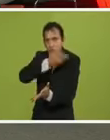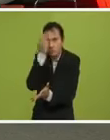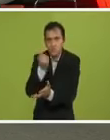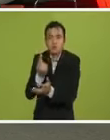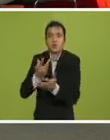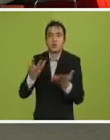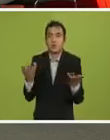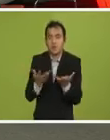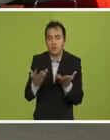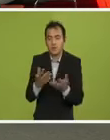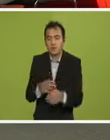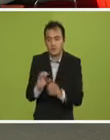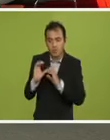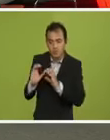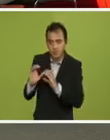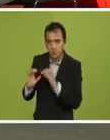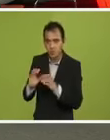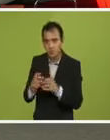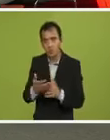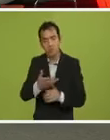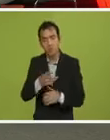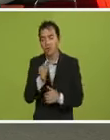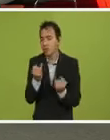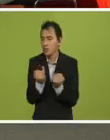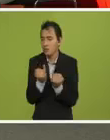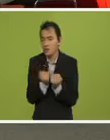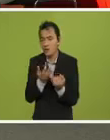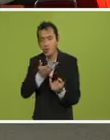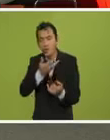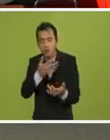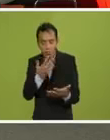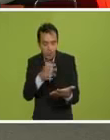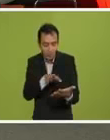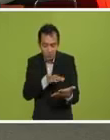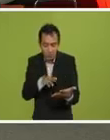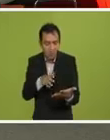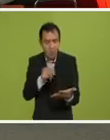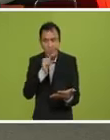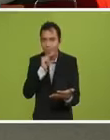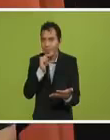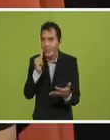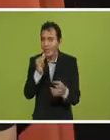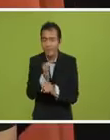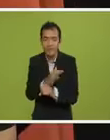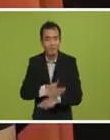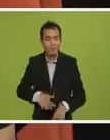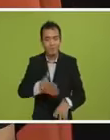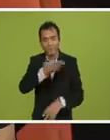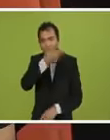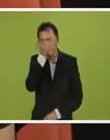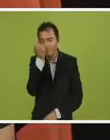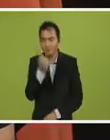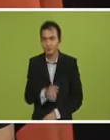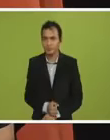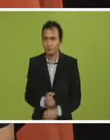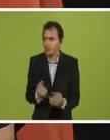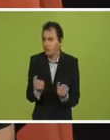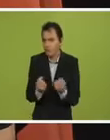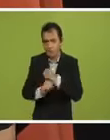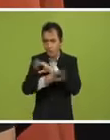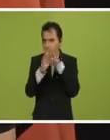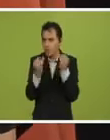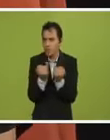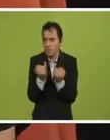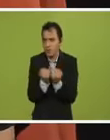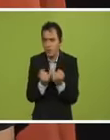se está metiendo. Y no leemos ni siquiera esos avisos de privacidad, ¿no? Claro, y además hay una brecha generacional.